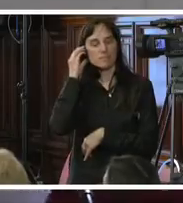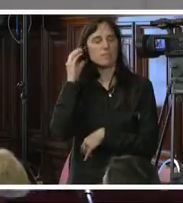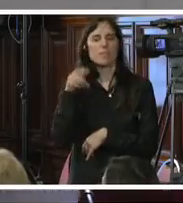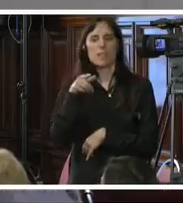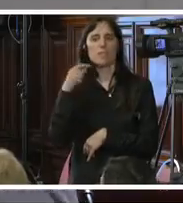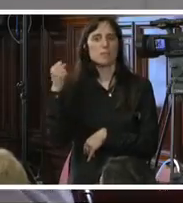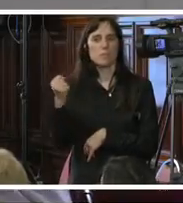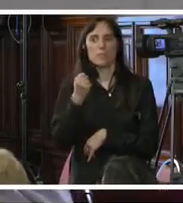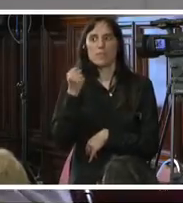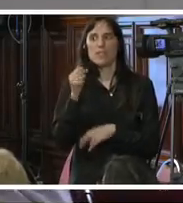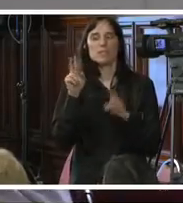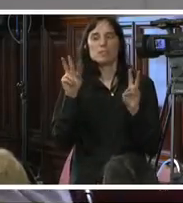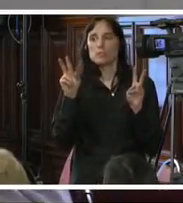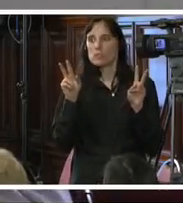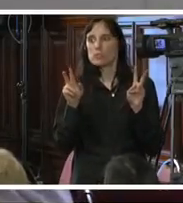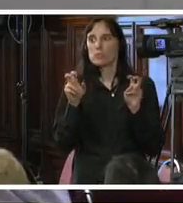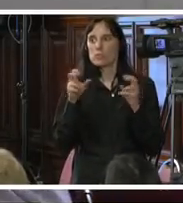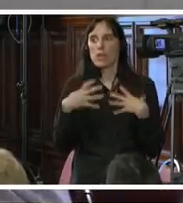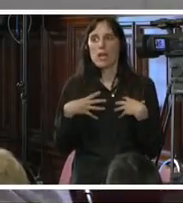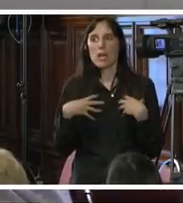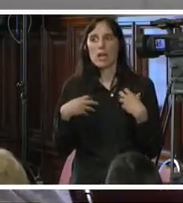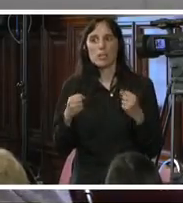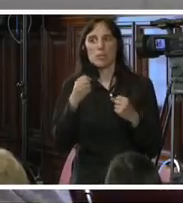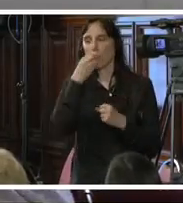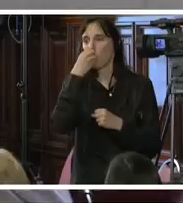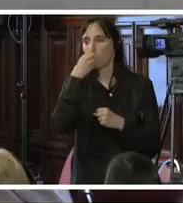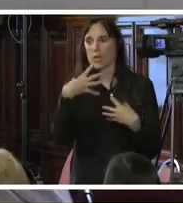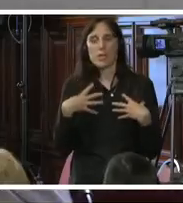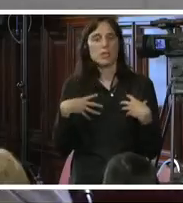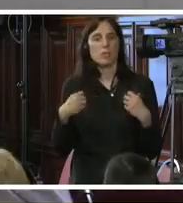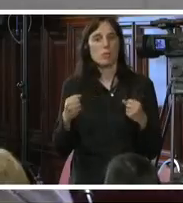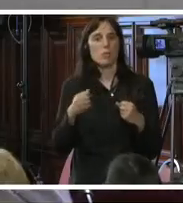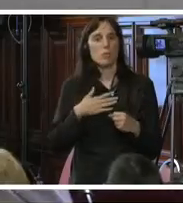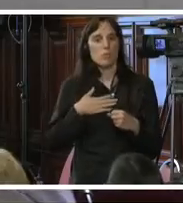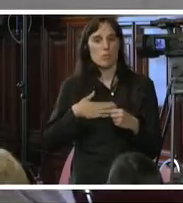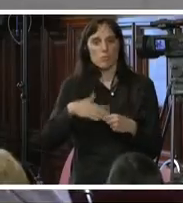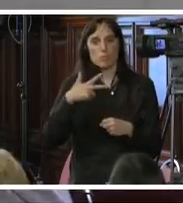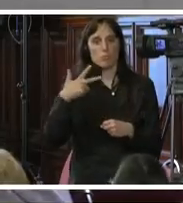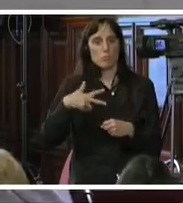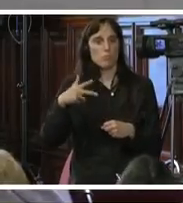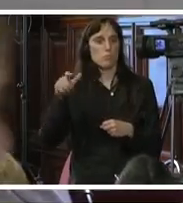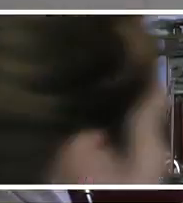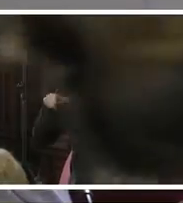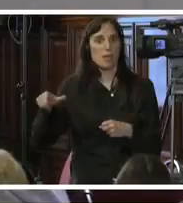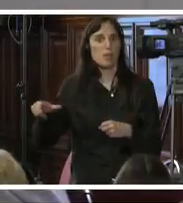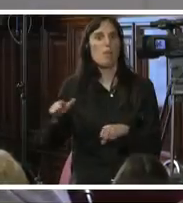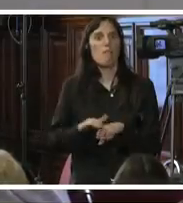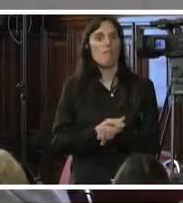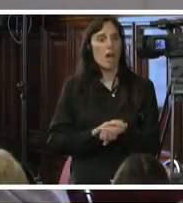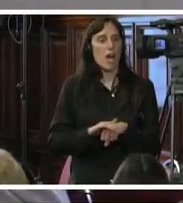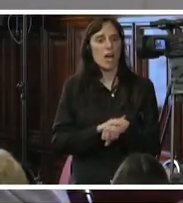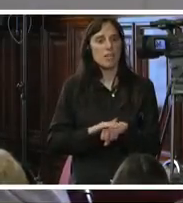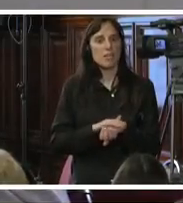no solamente con la salud, buena salud física de la humanidad y la base